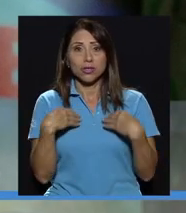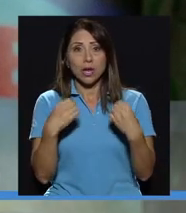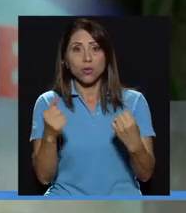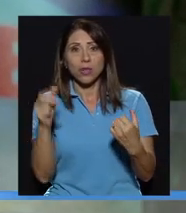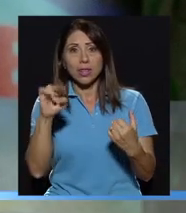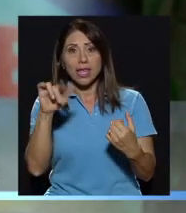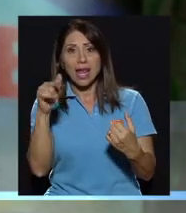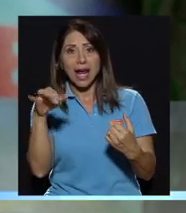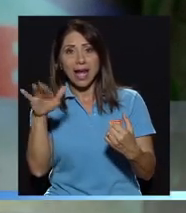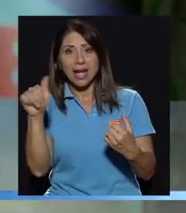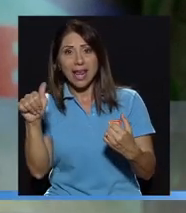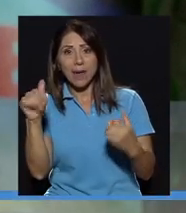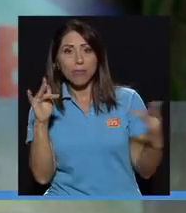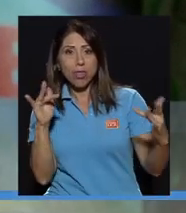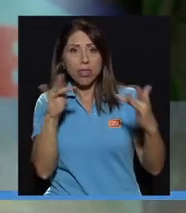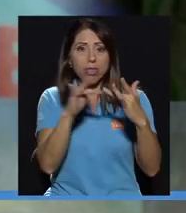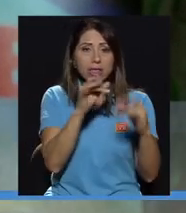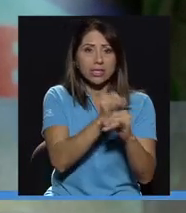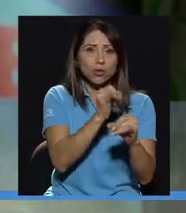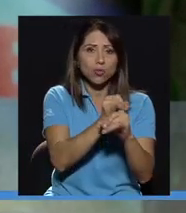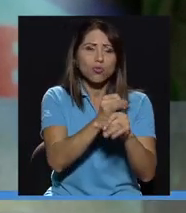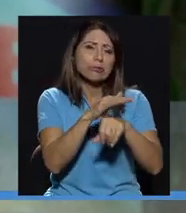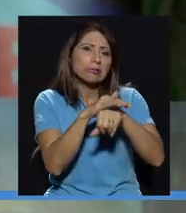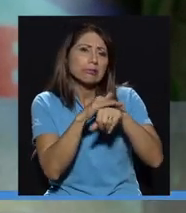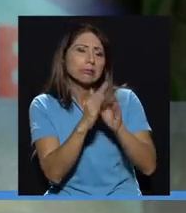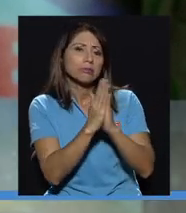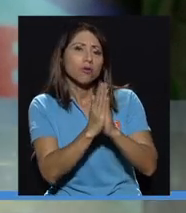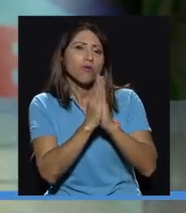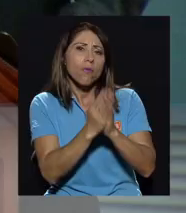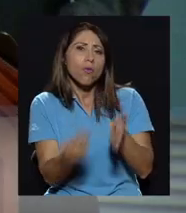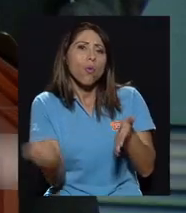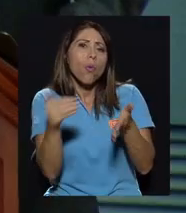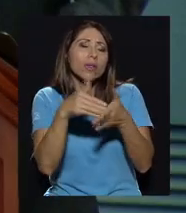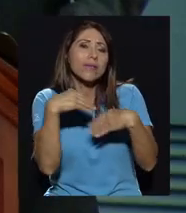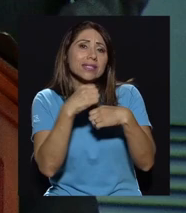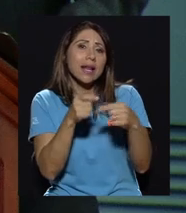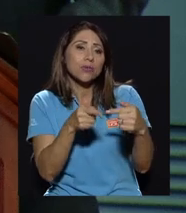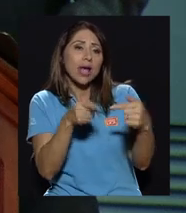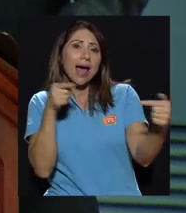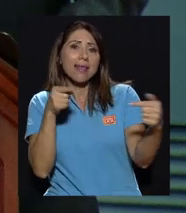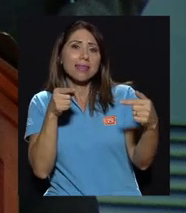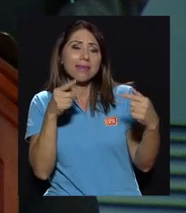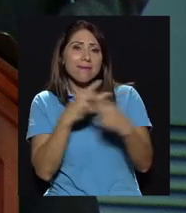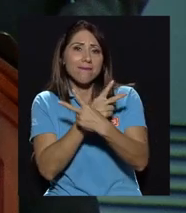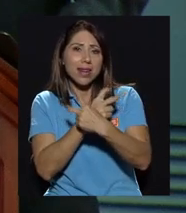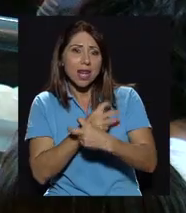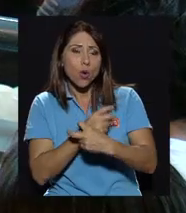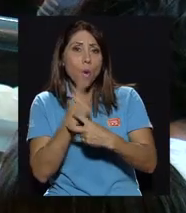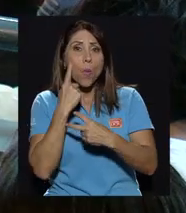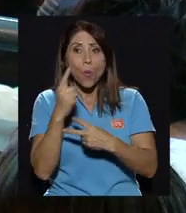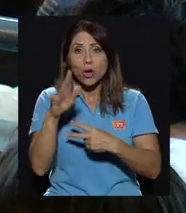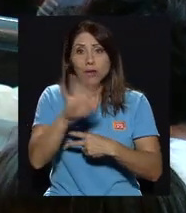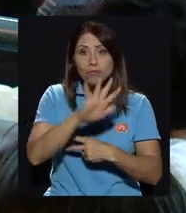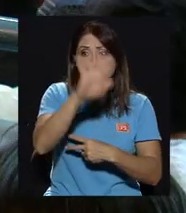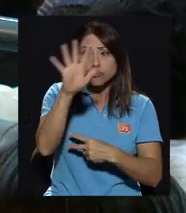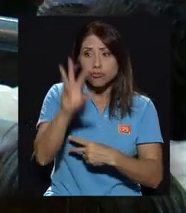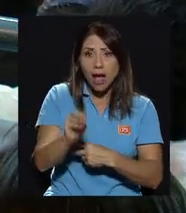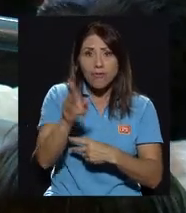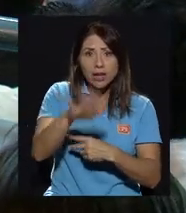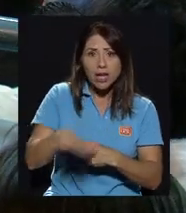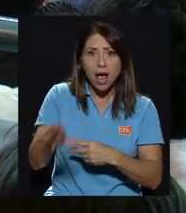nigeria se acercó al instituto solicitando que por favor desarrollaremos un nuevo anti veneno ya que muchos países de áfrica